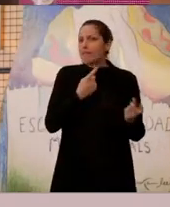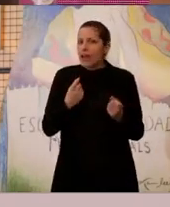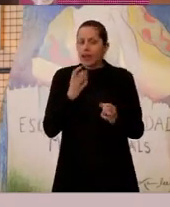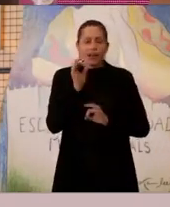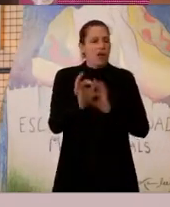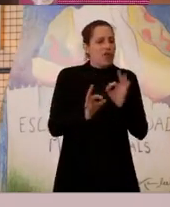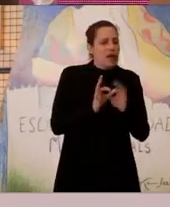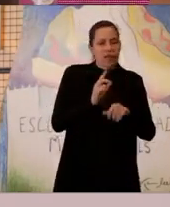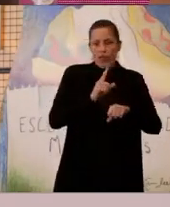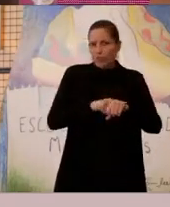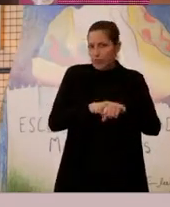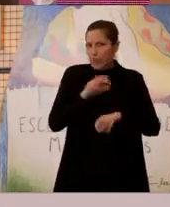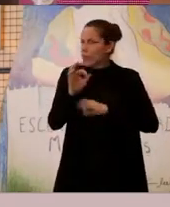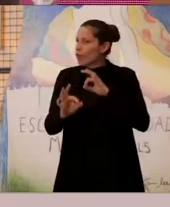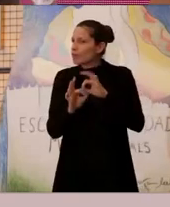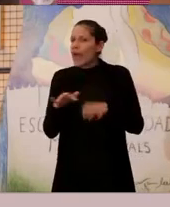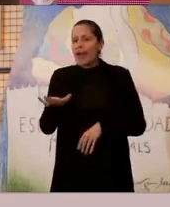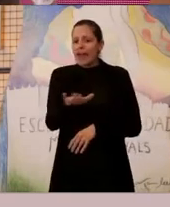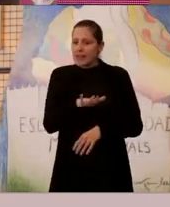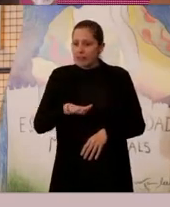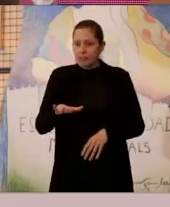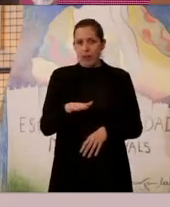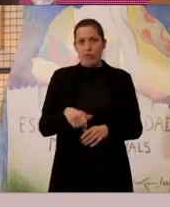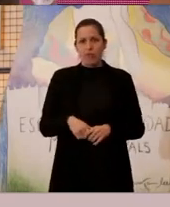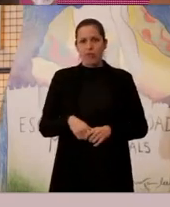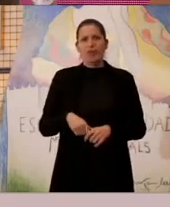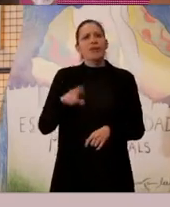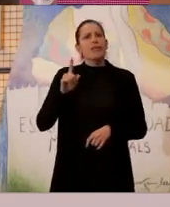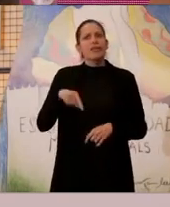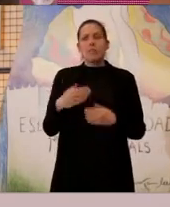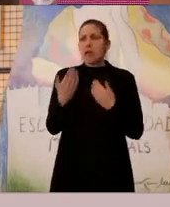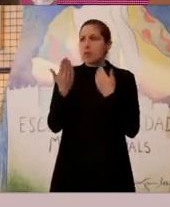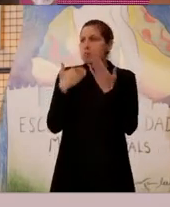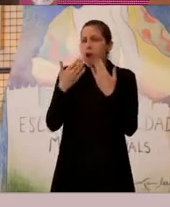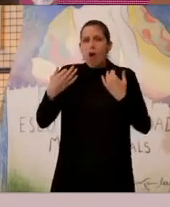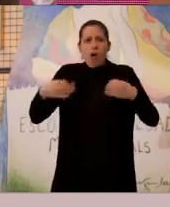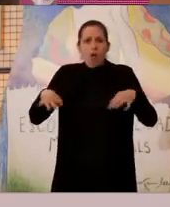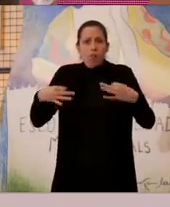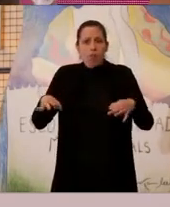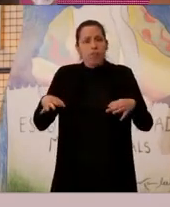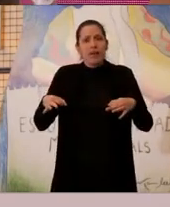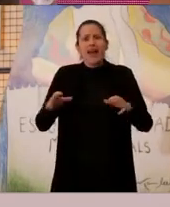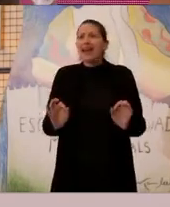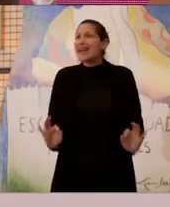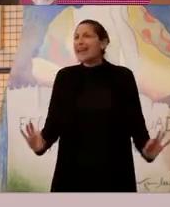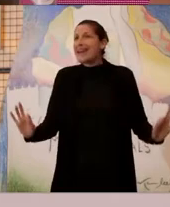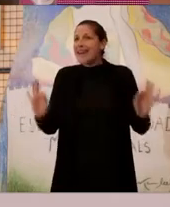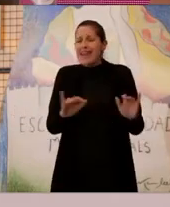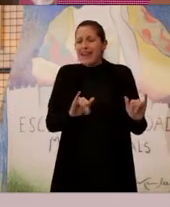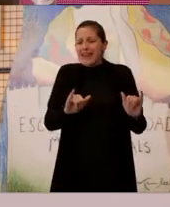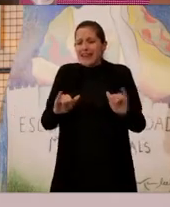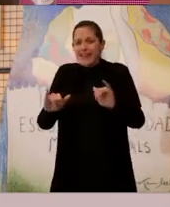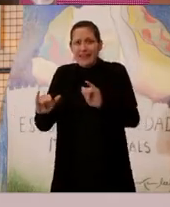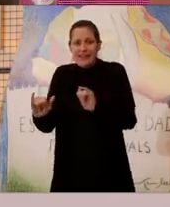ni las conversaciones informales nada está preparado para que estemos las mujeres